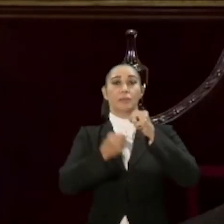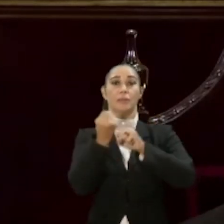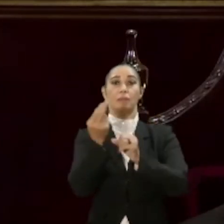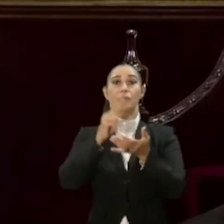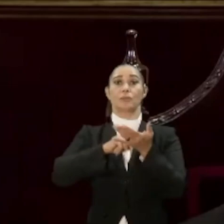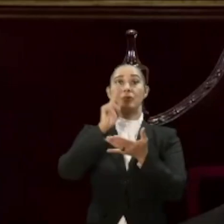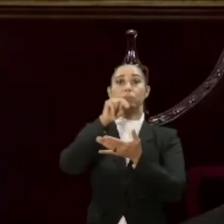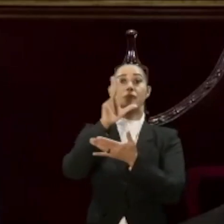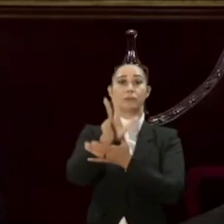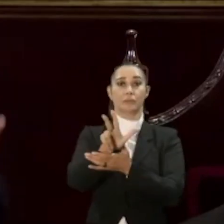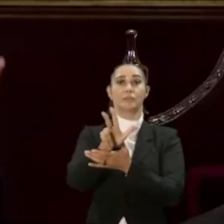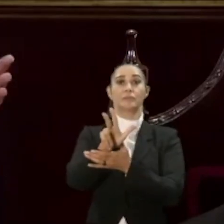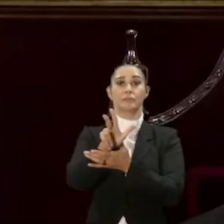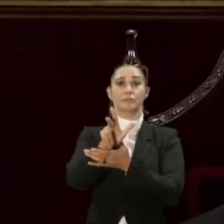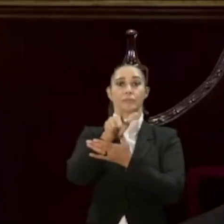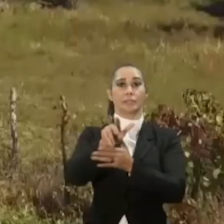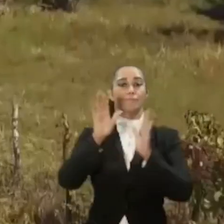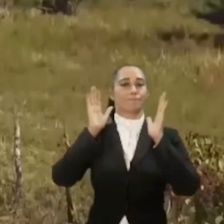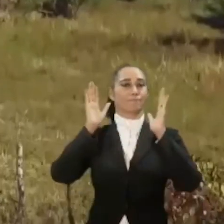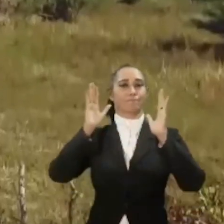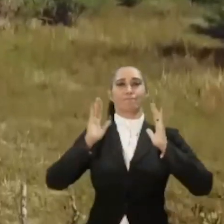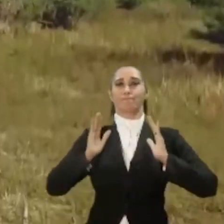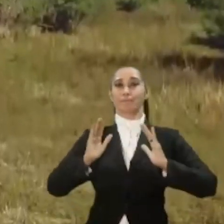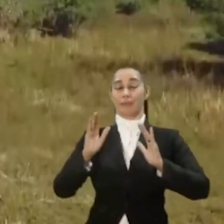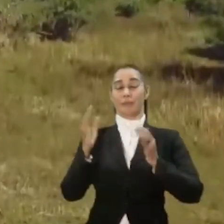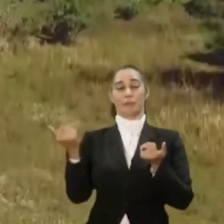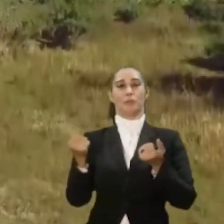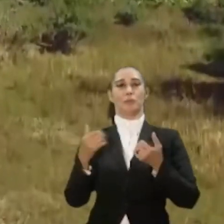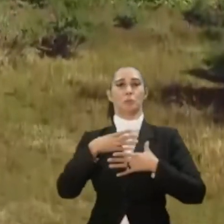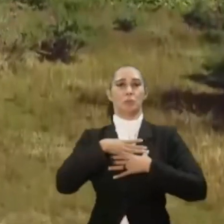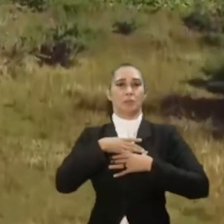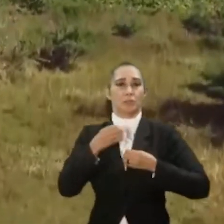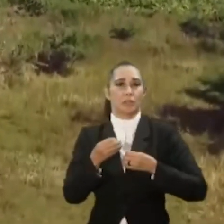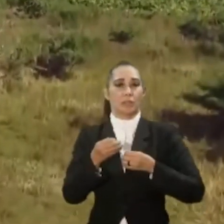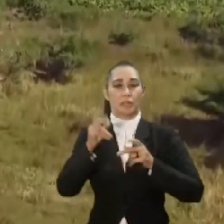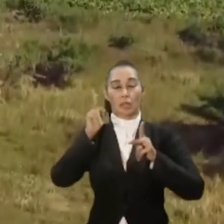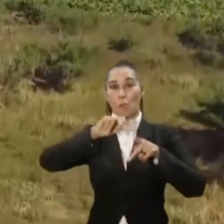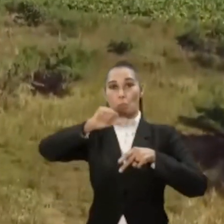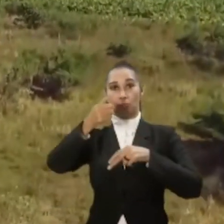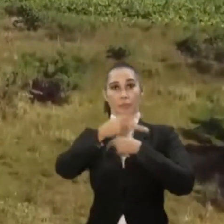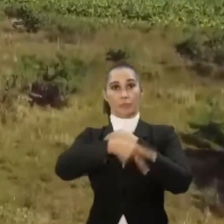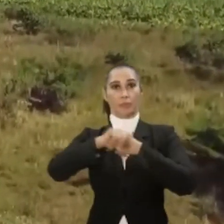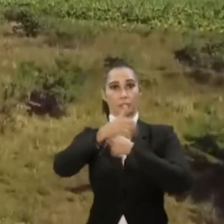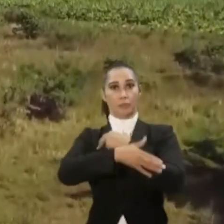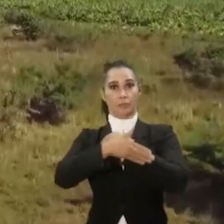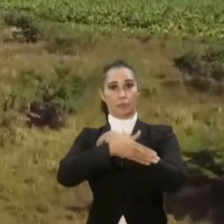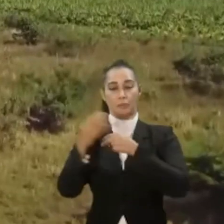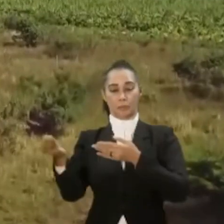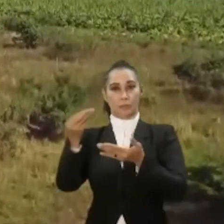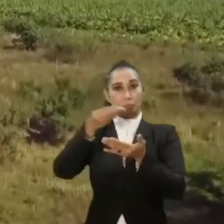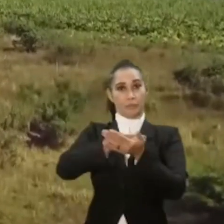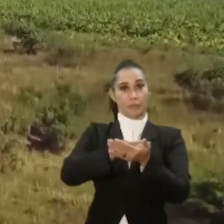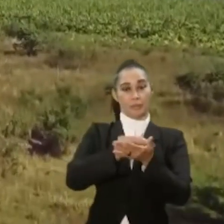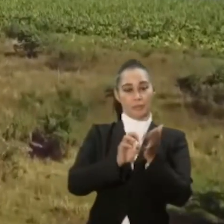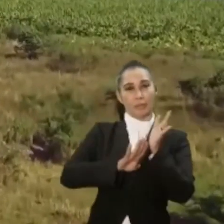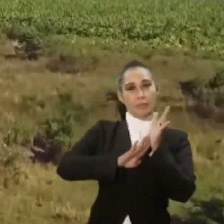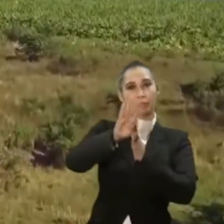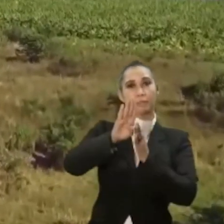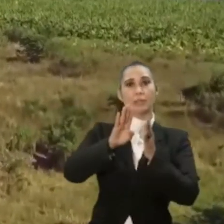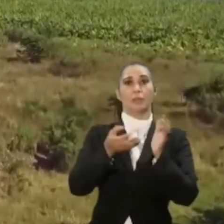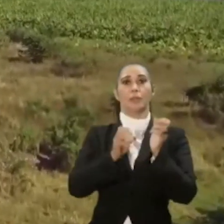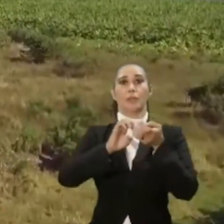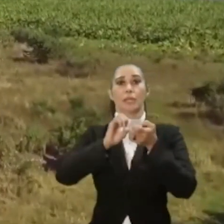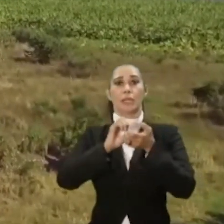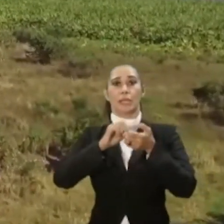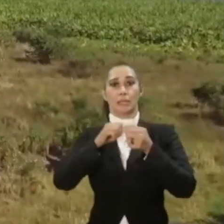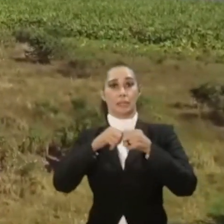2023. Ese extraordinario interés de inversionistas privados por desarrollar proyectos de energías renovables en el país ha sido